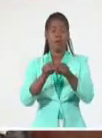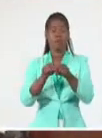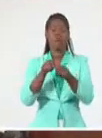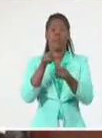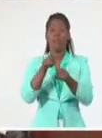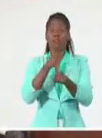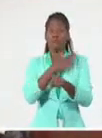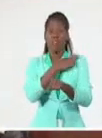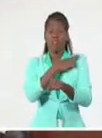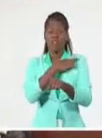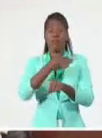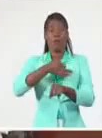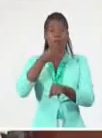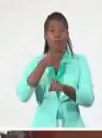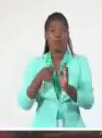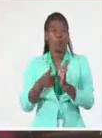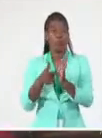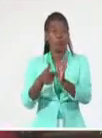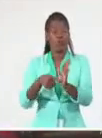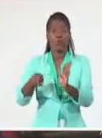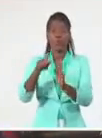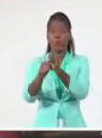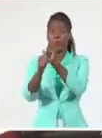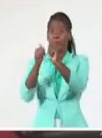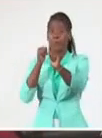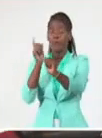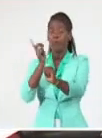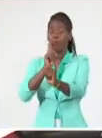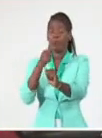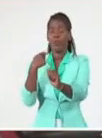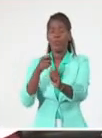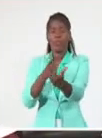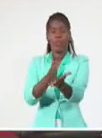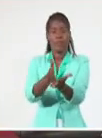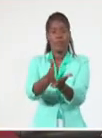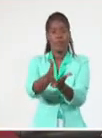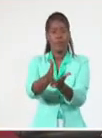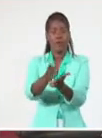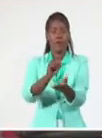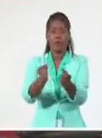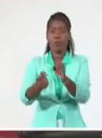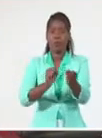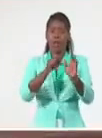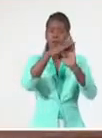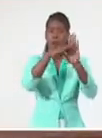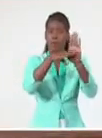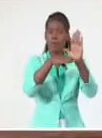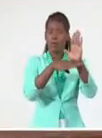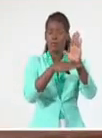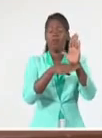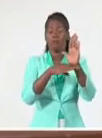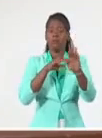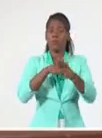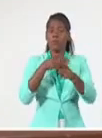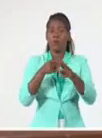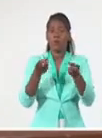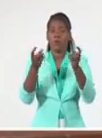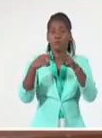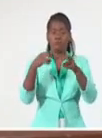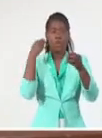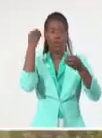llamado a no retroceder en el enfrentamiento a la pandemia también se revisó la implementación de la tarea ordenamiento y la producción de alimentos